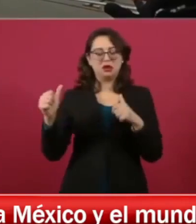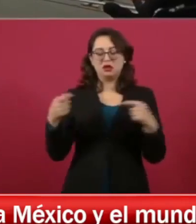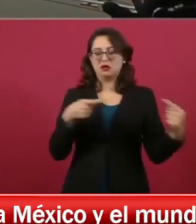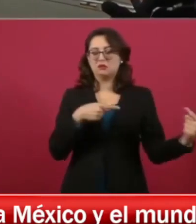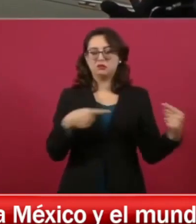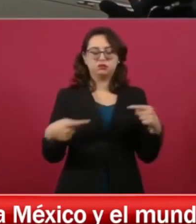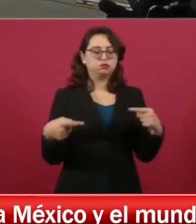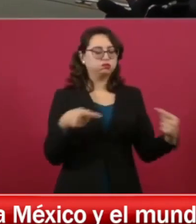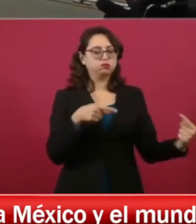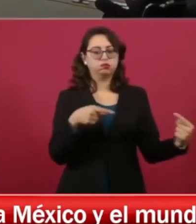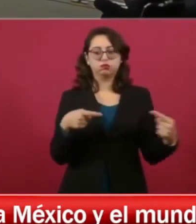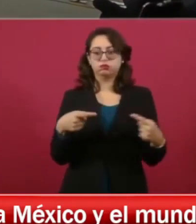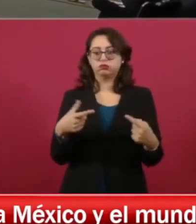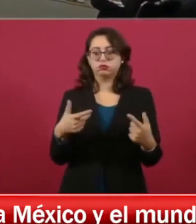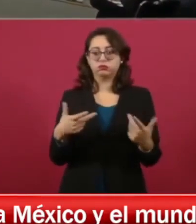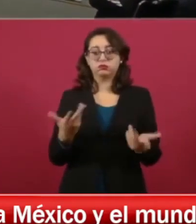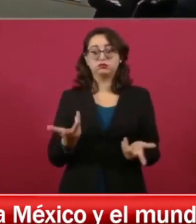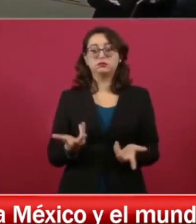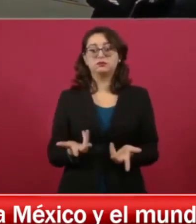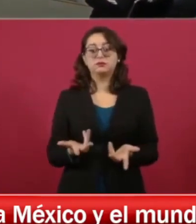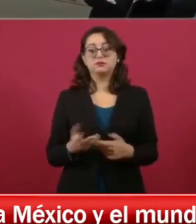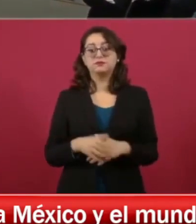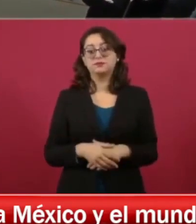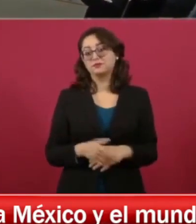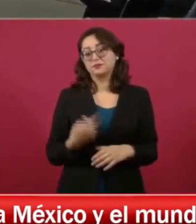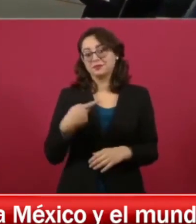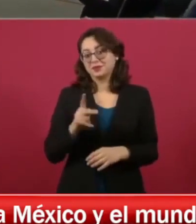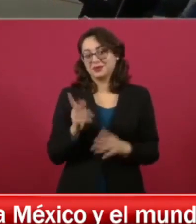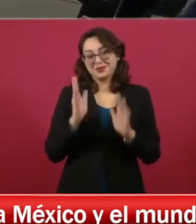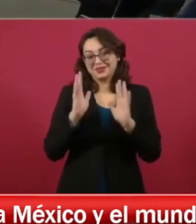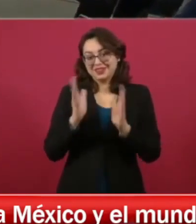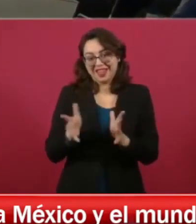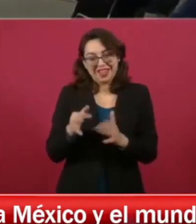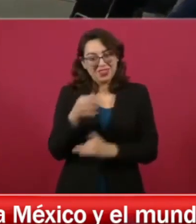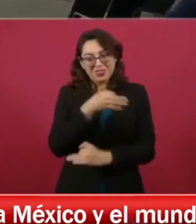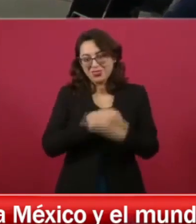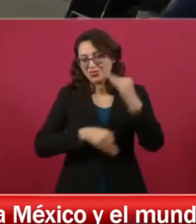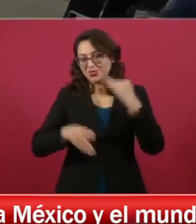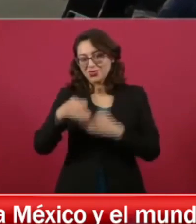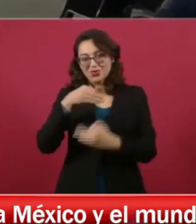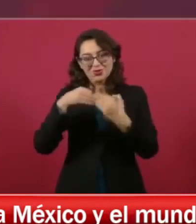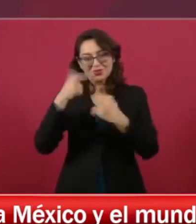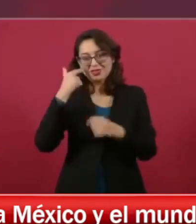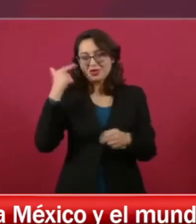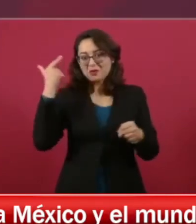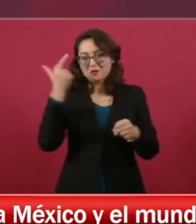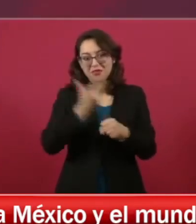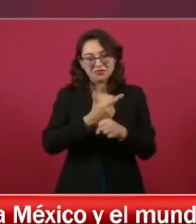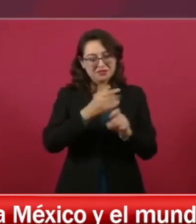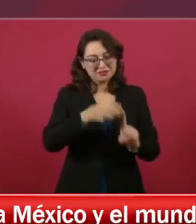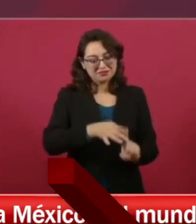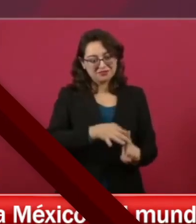pero ya es la señora Xóchitl la que escogieron